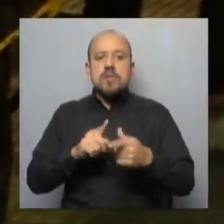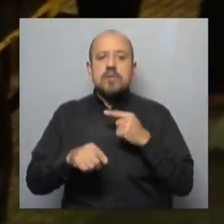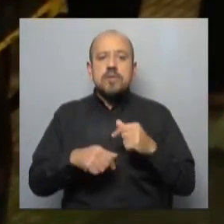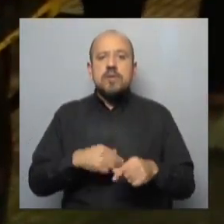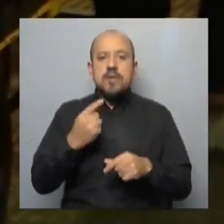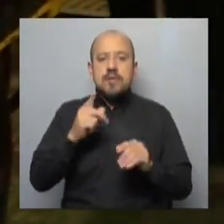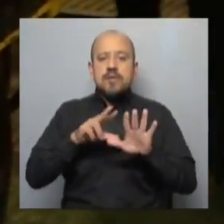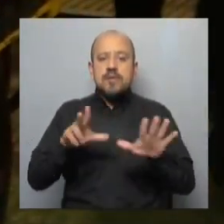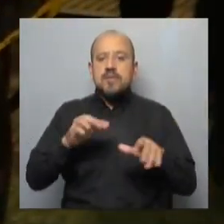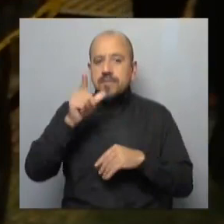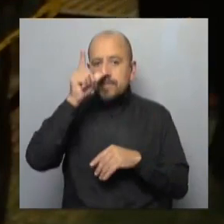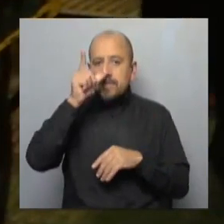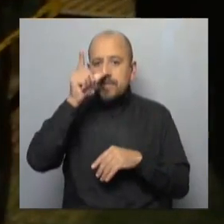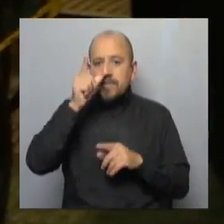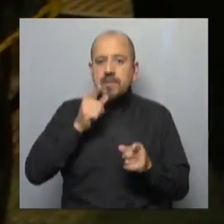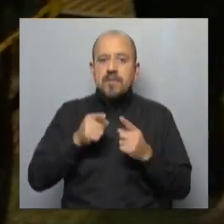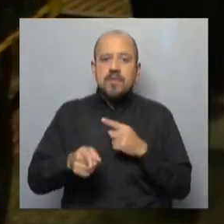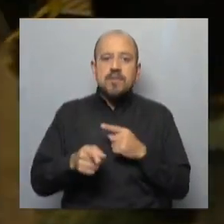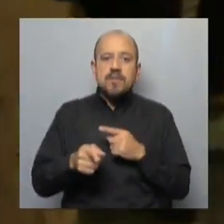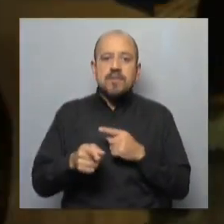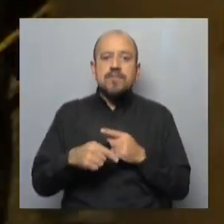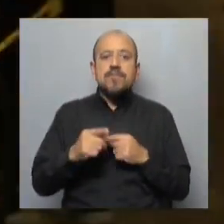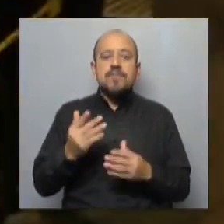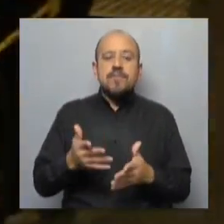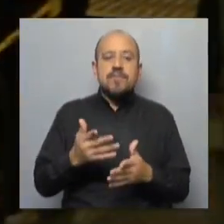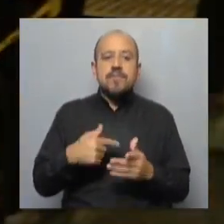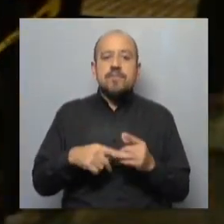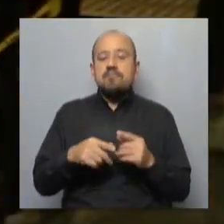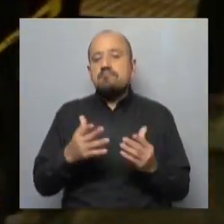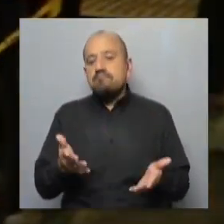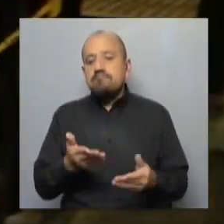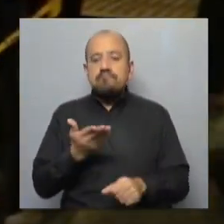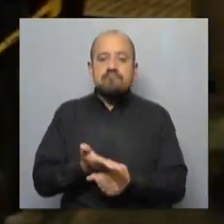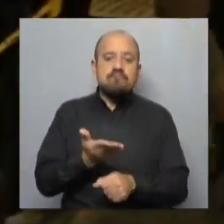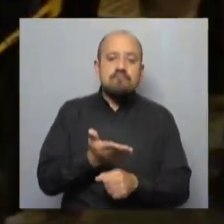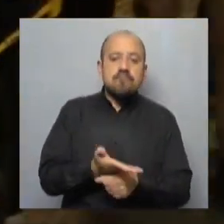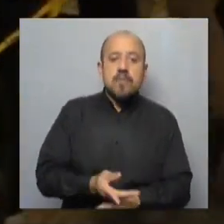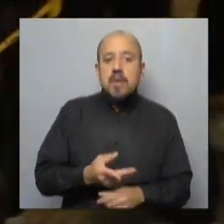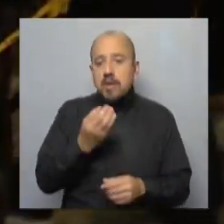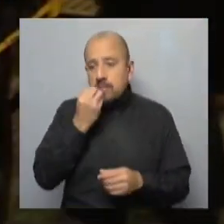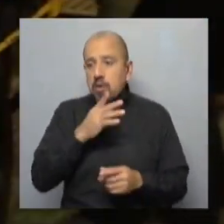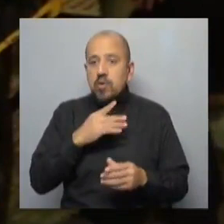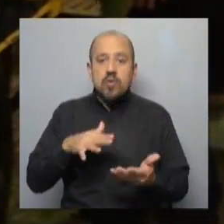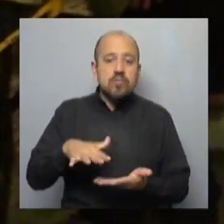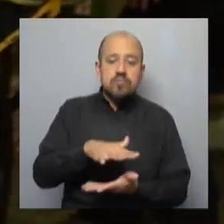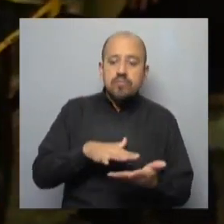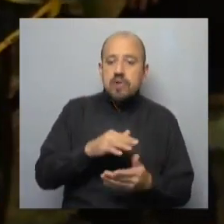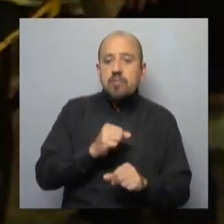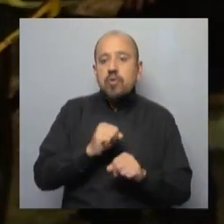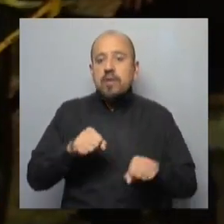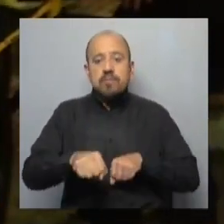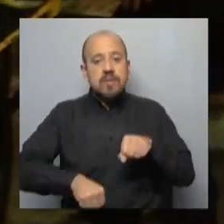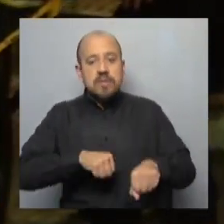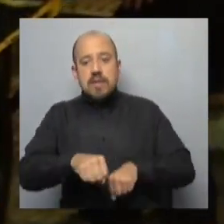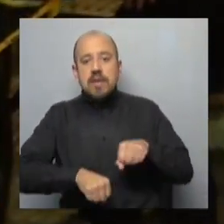por 18 de julio reclamando mejores condiciones para poder trasladarse en la ciudad y además también recordando